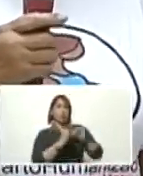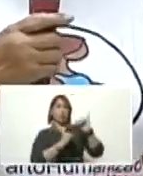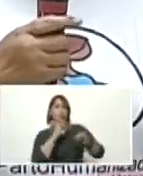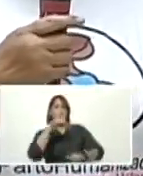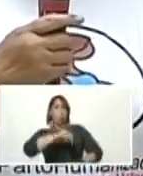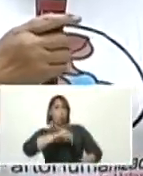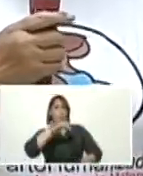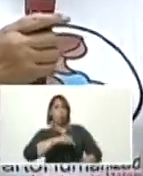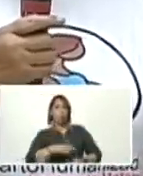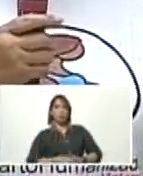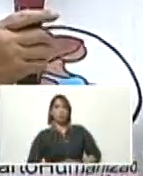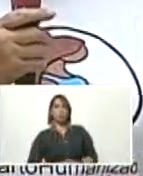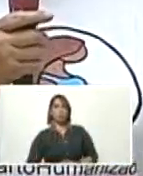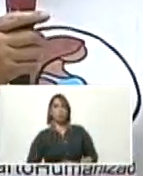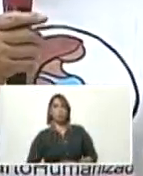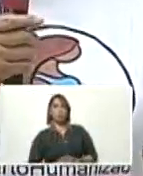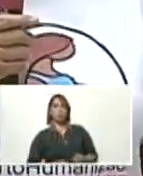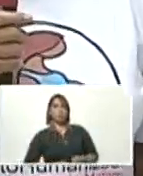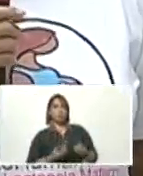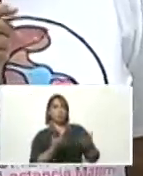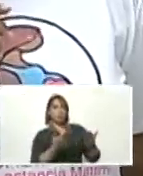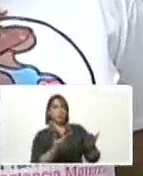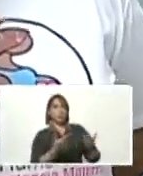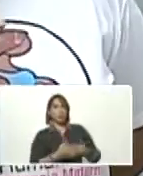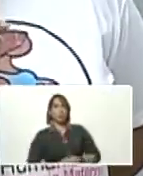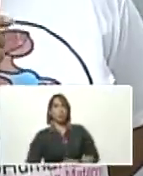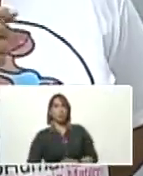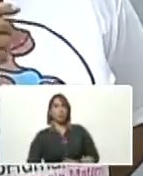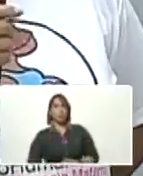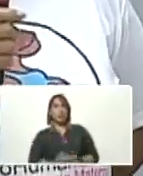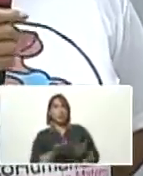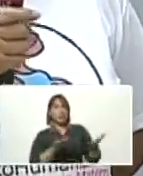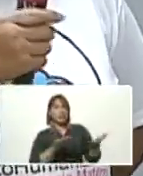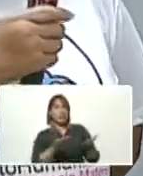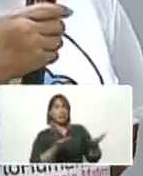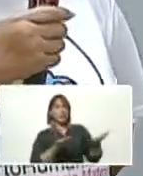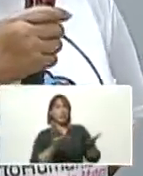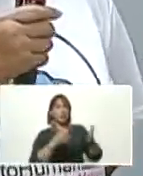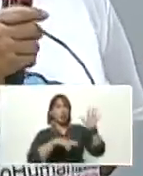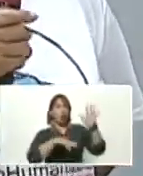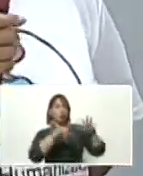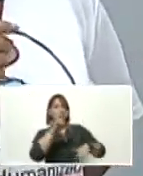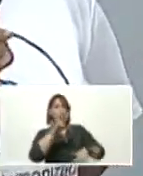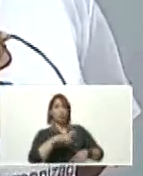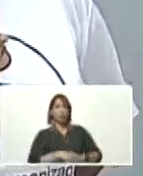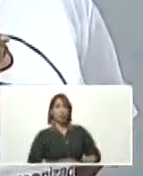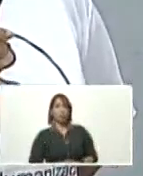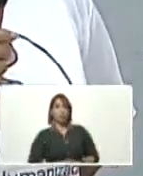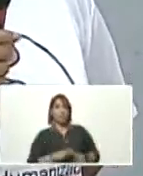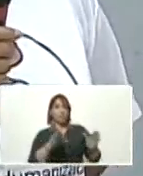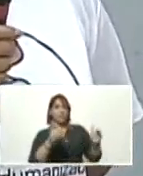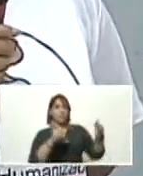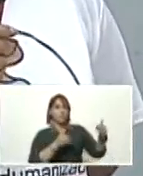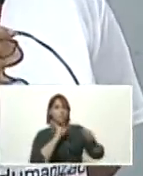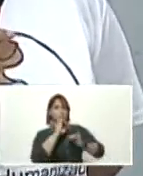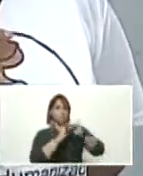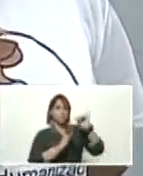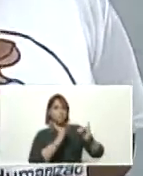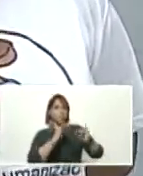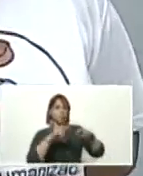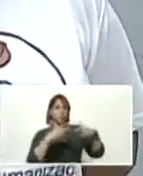hoy se le dio un servicio a 12 incubadoras neonatales que